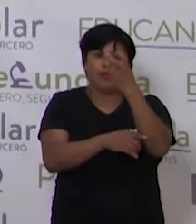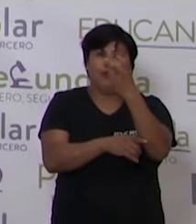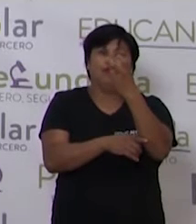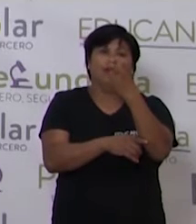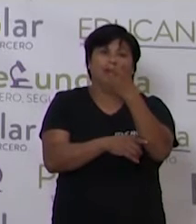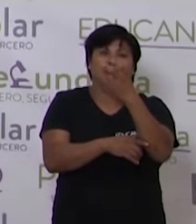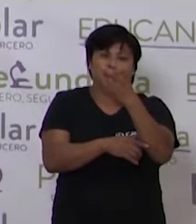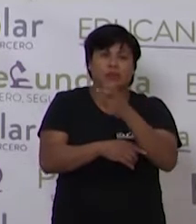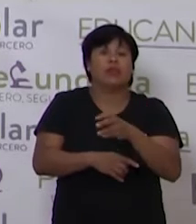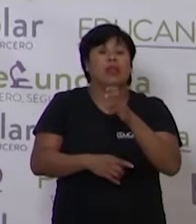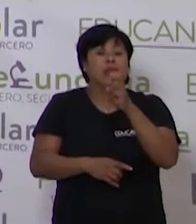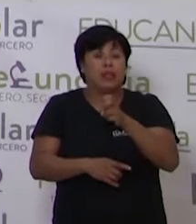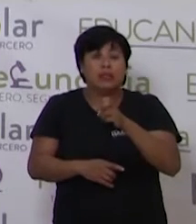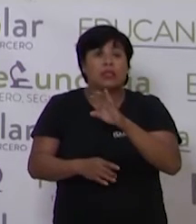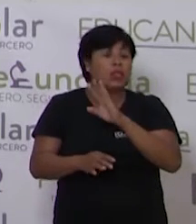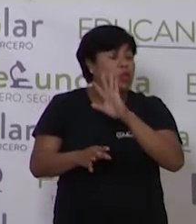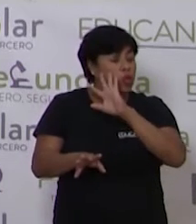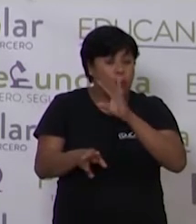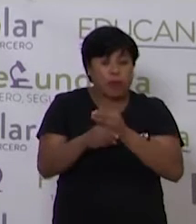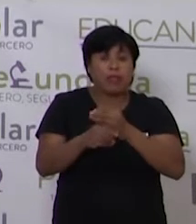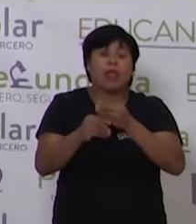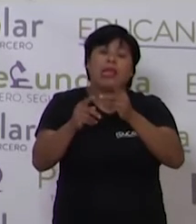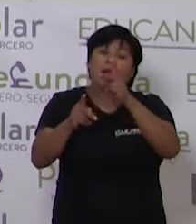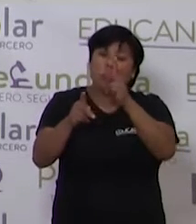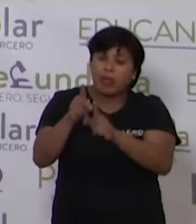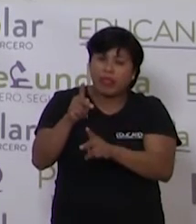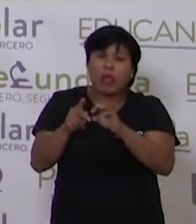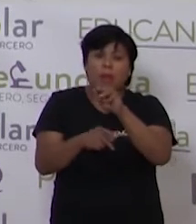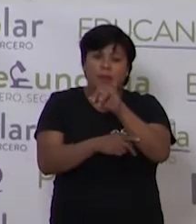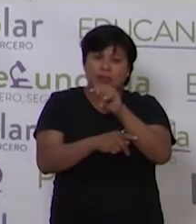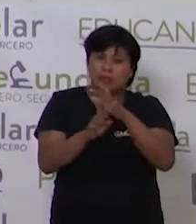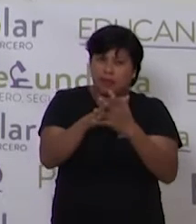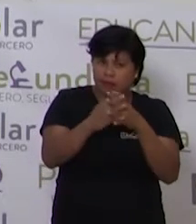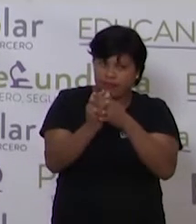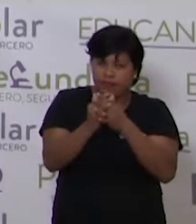2. Son completas, incompletas o mixtas.